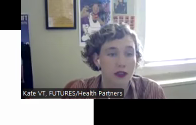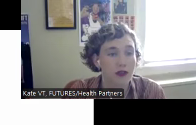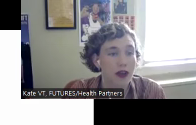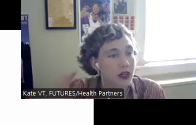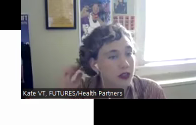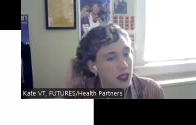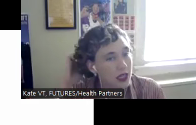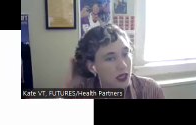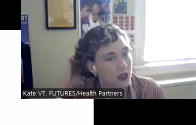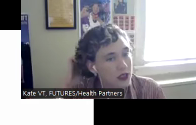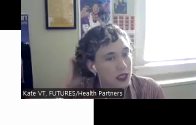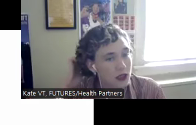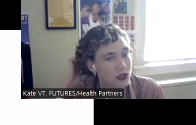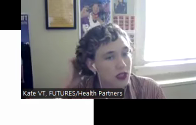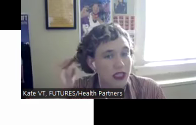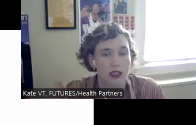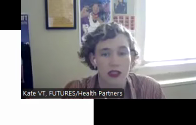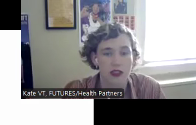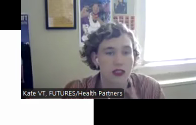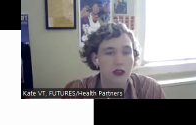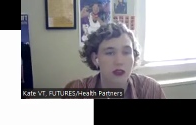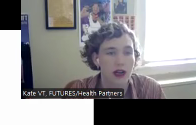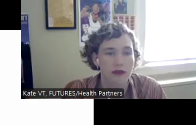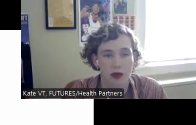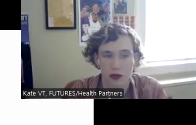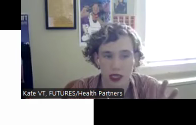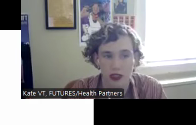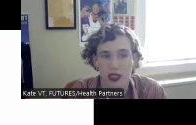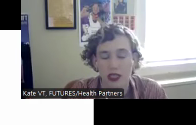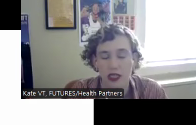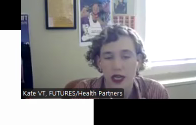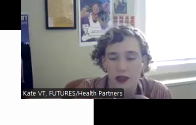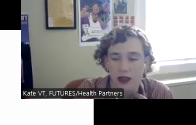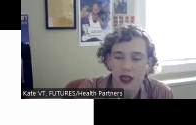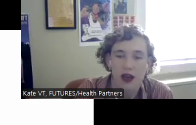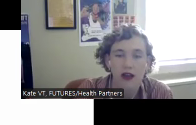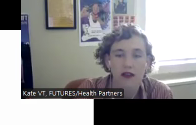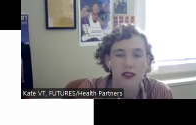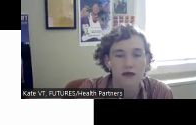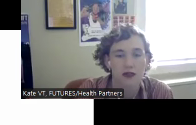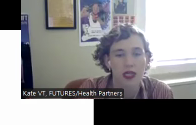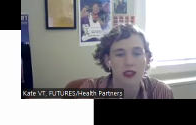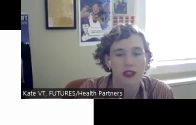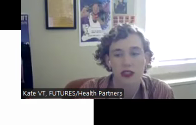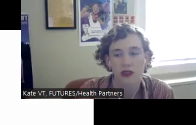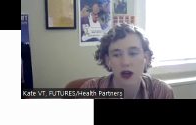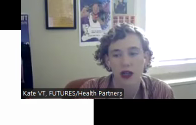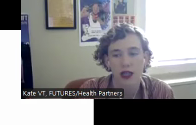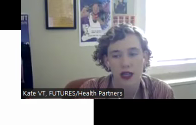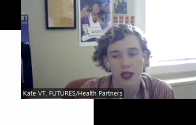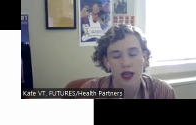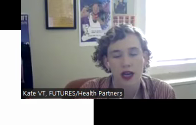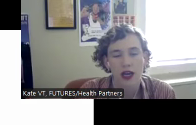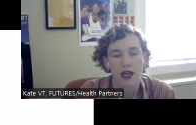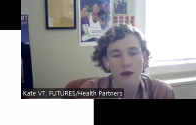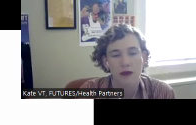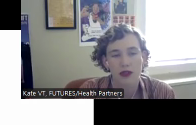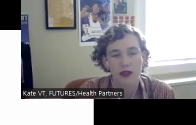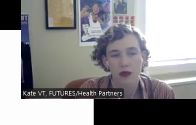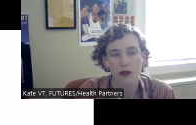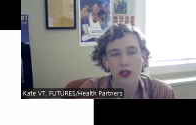doméstica y sexual y que a poder realmente apoyar el bienestar de los sobrevivientes. Y van a ver aquí en su pantalla